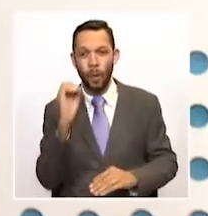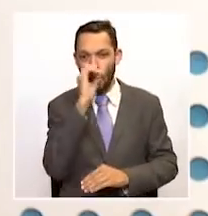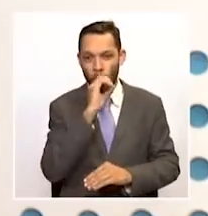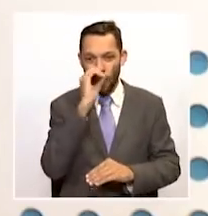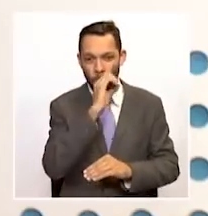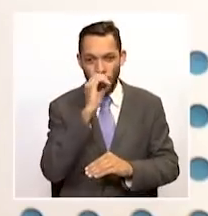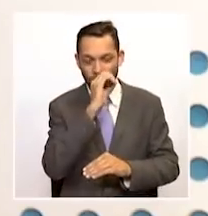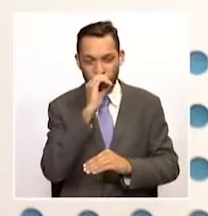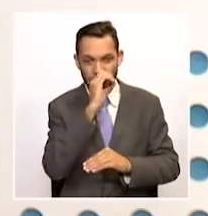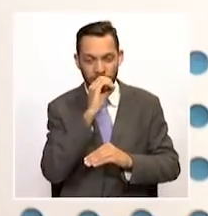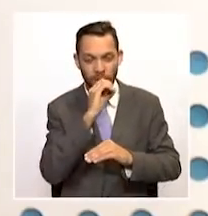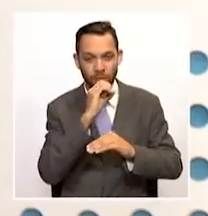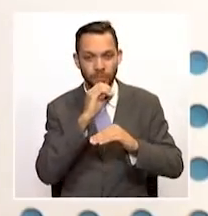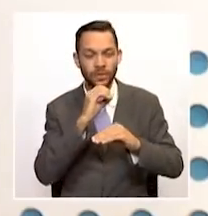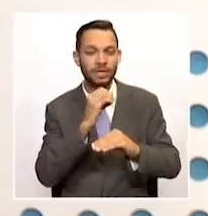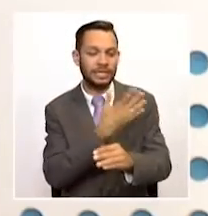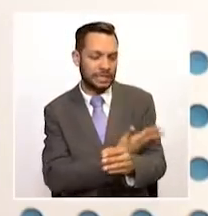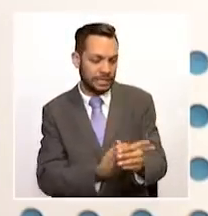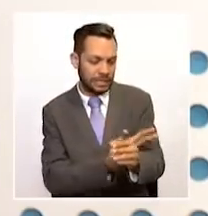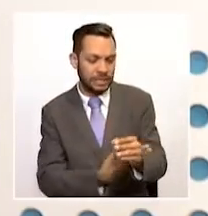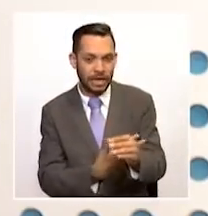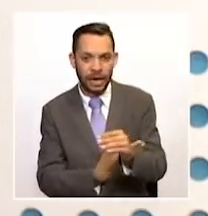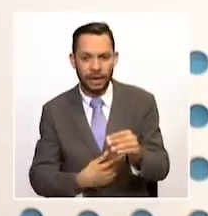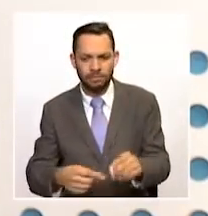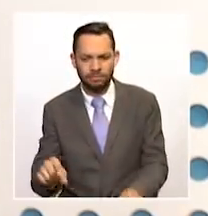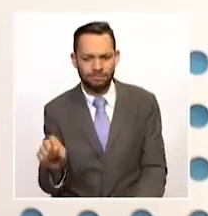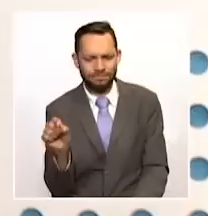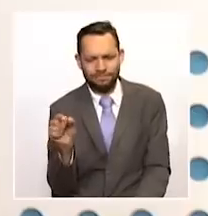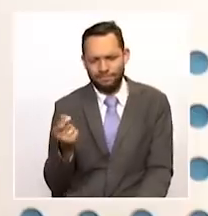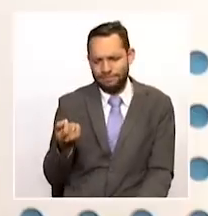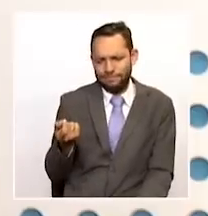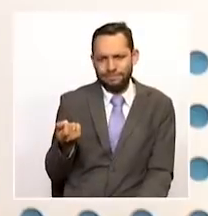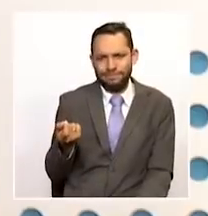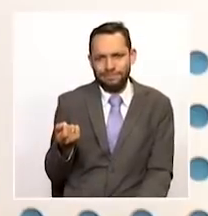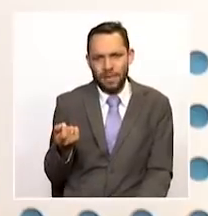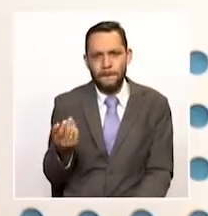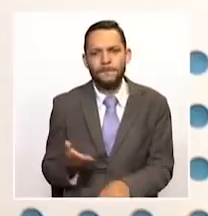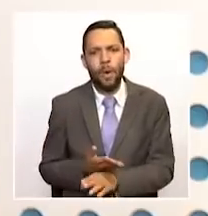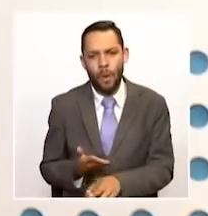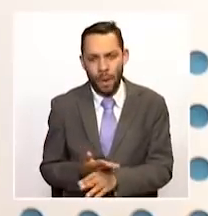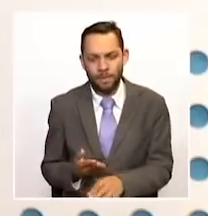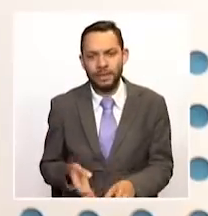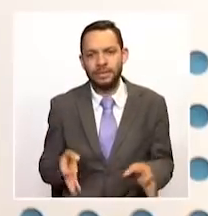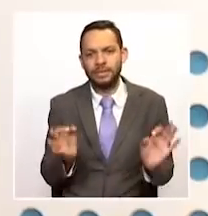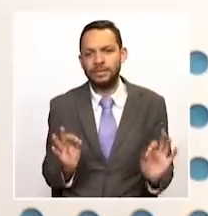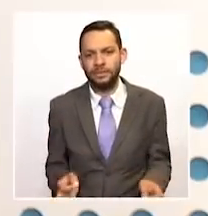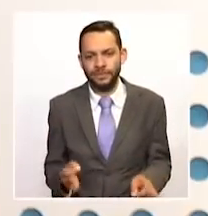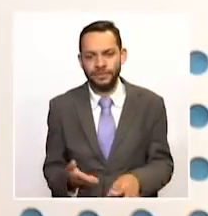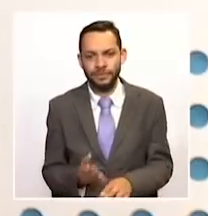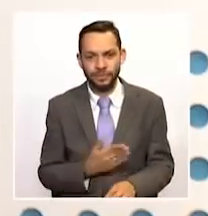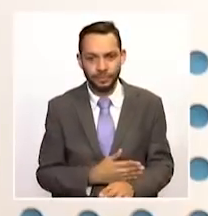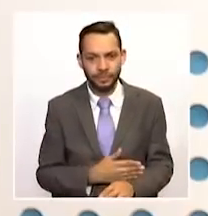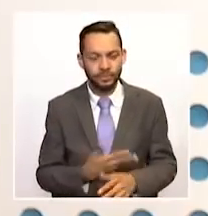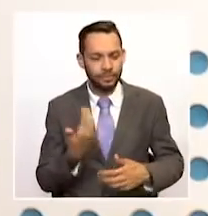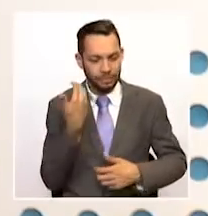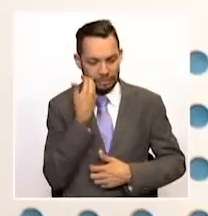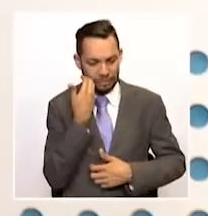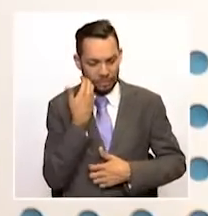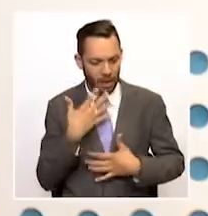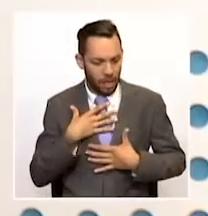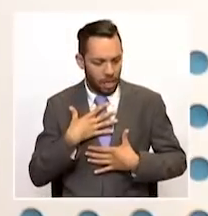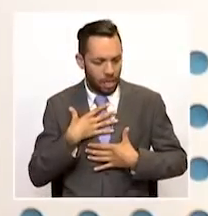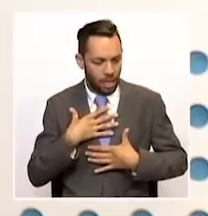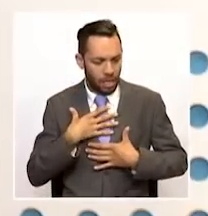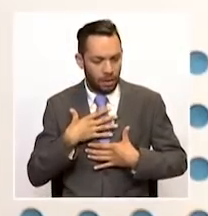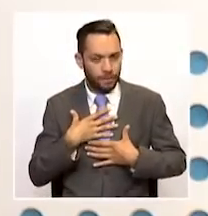exacto en sangre son tan mínimos que está llevando a un problema cuando ellos hablan ahorita de la enfermedades autoinmunes de la enfermedad